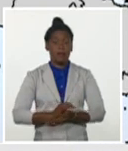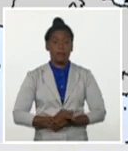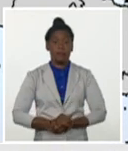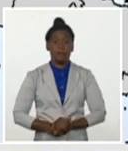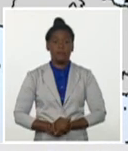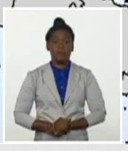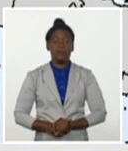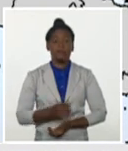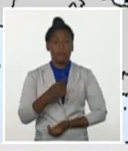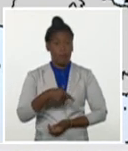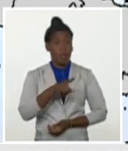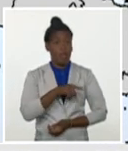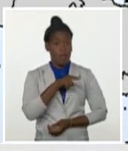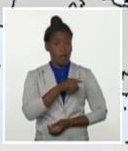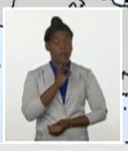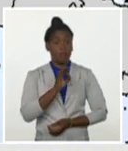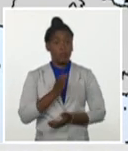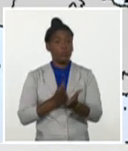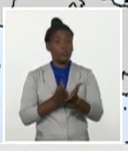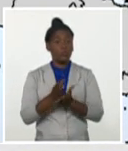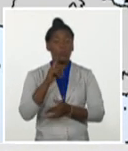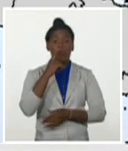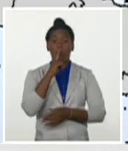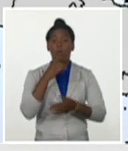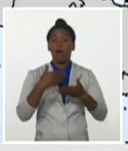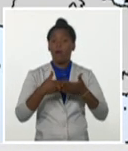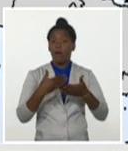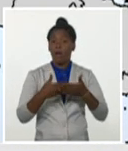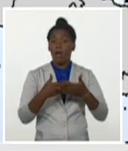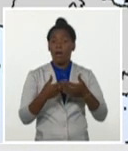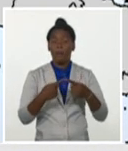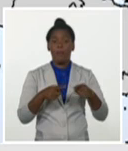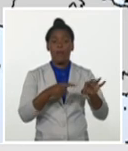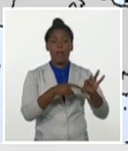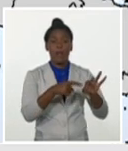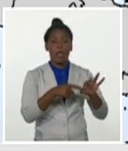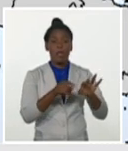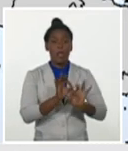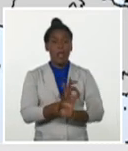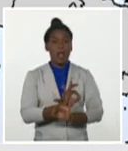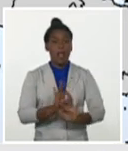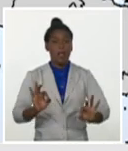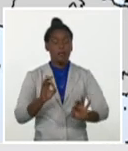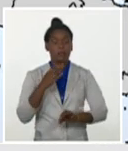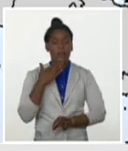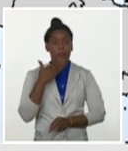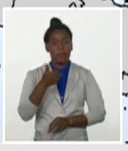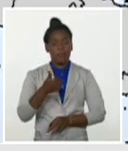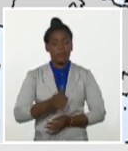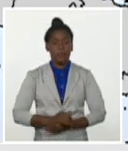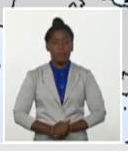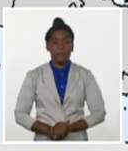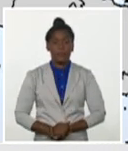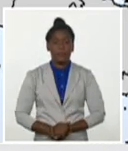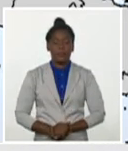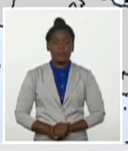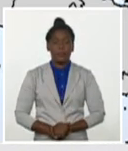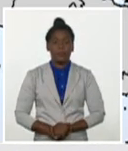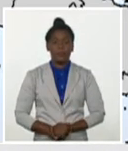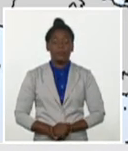obstante haber analizado un número de muestras superior a 400. Ahí, como ven, el